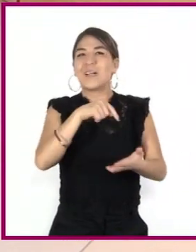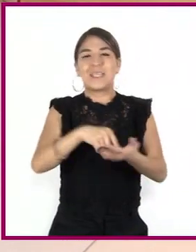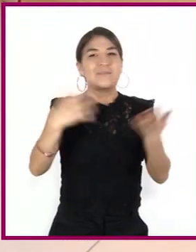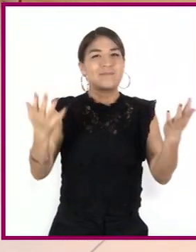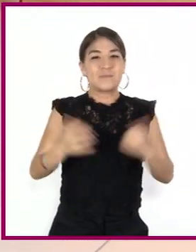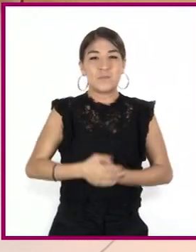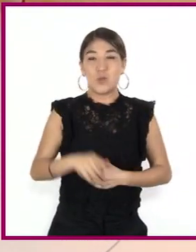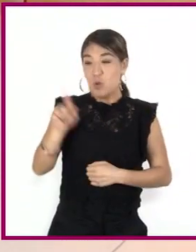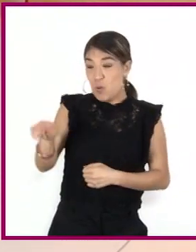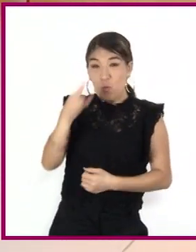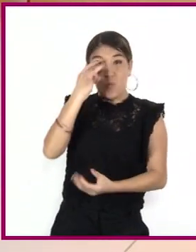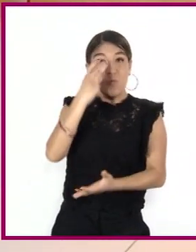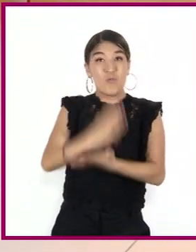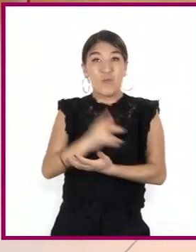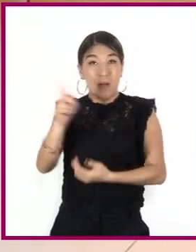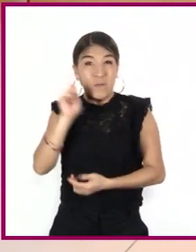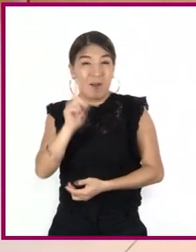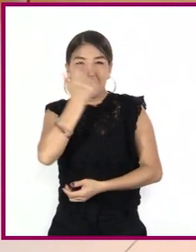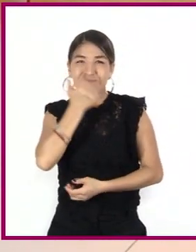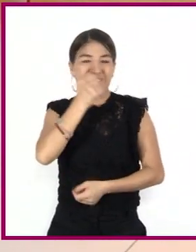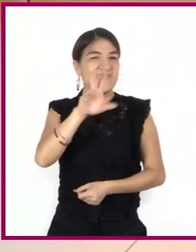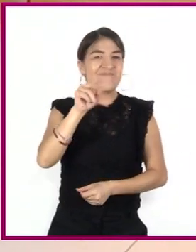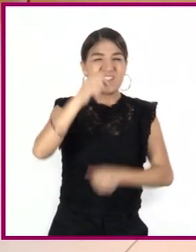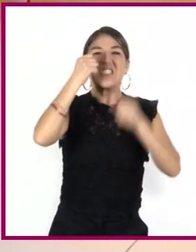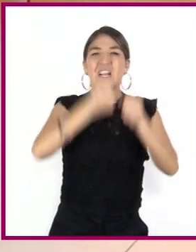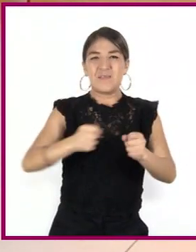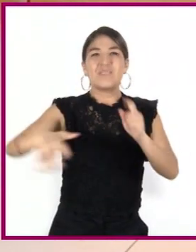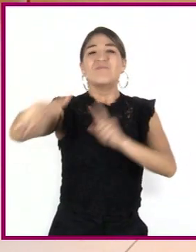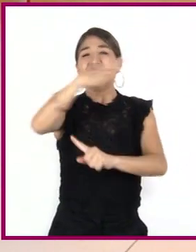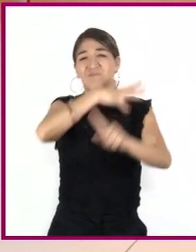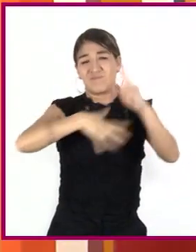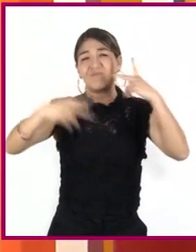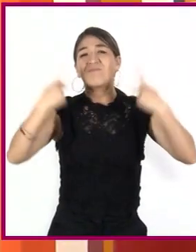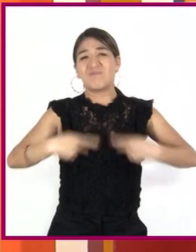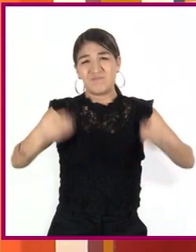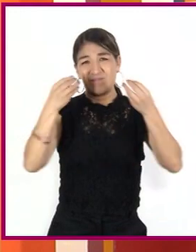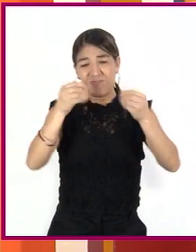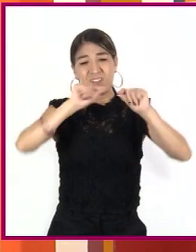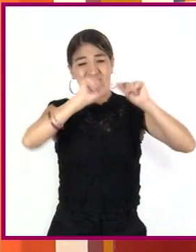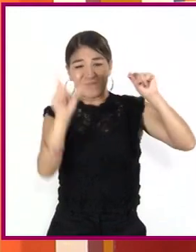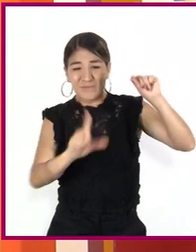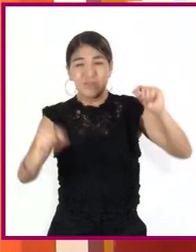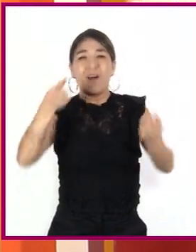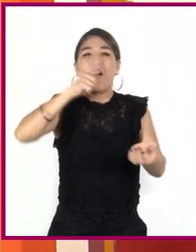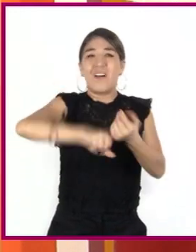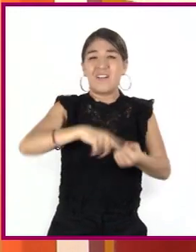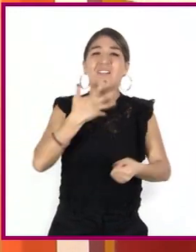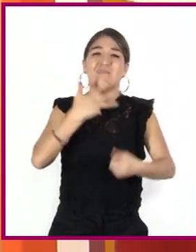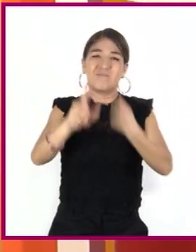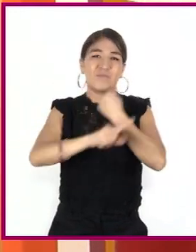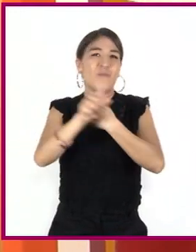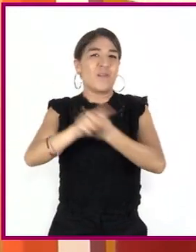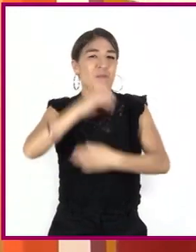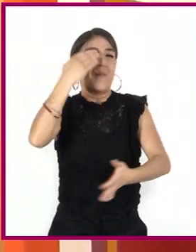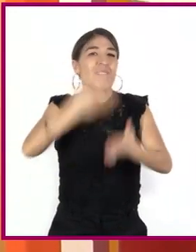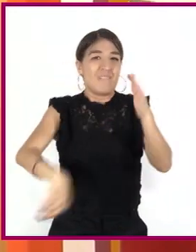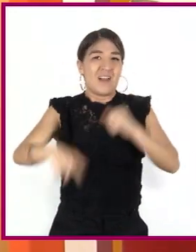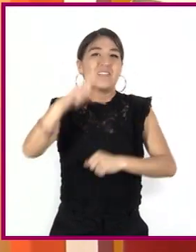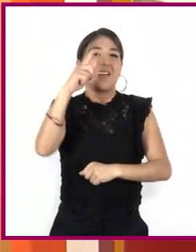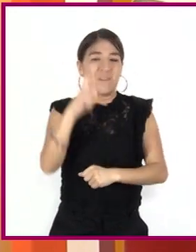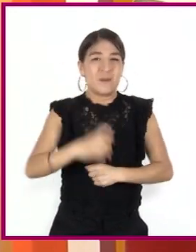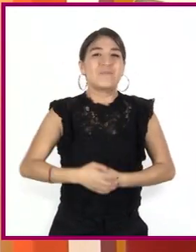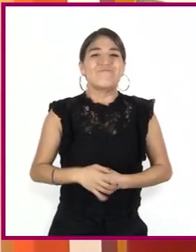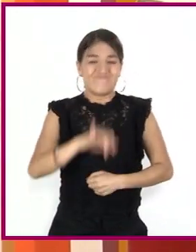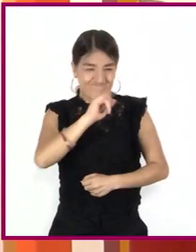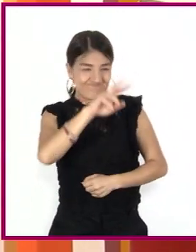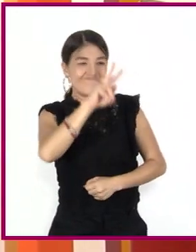alumna, Enrique. Seguramente mucha gente en México comparte este problema. Es correcto. Hay escasez de